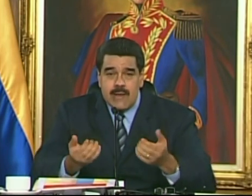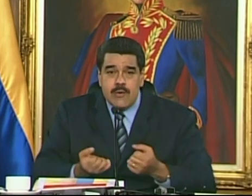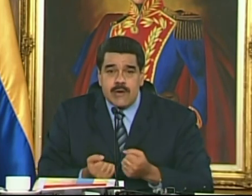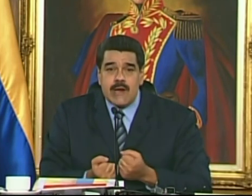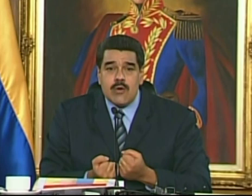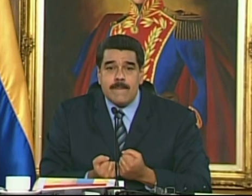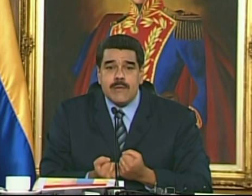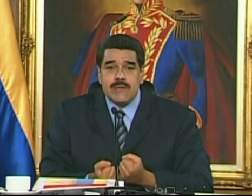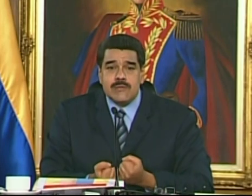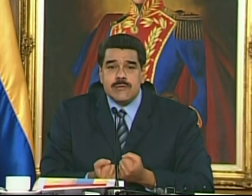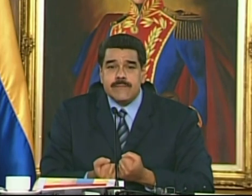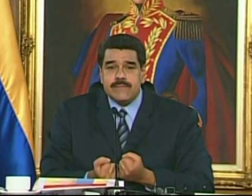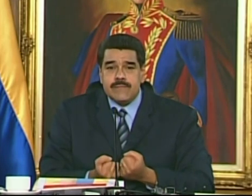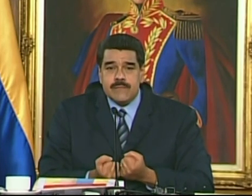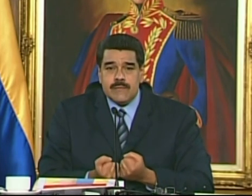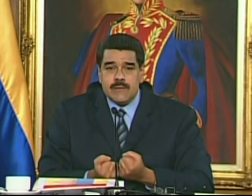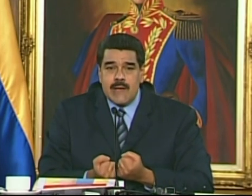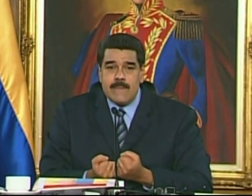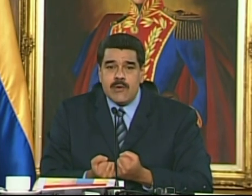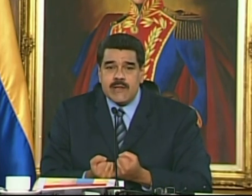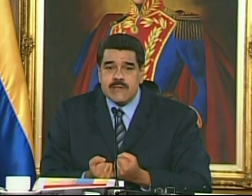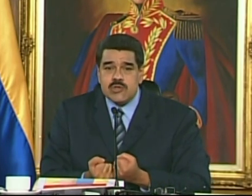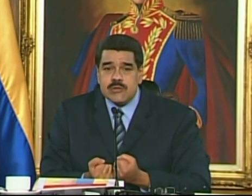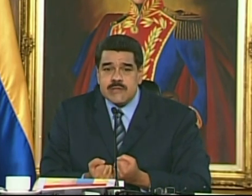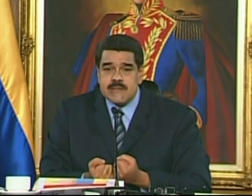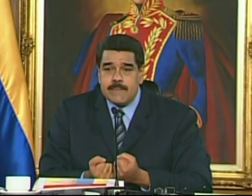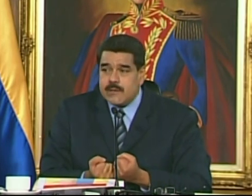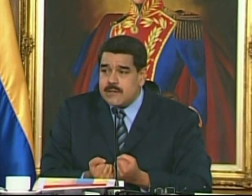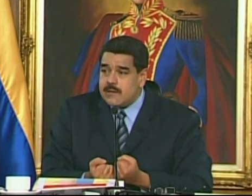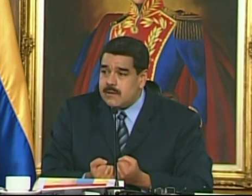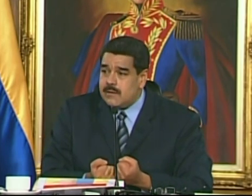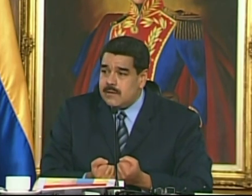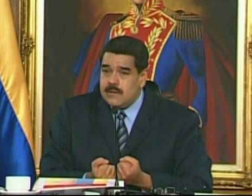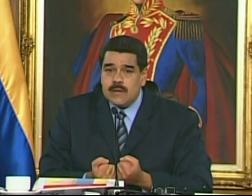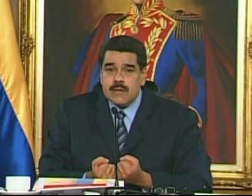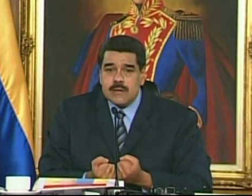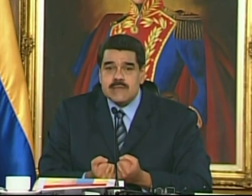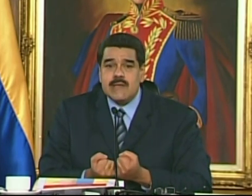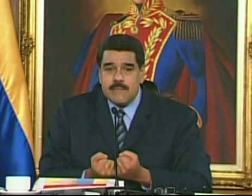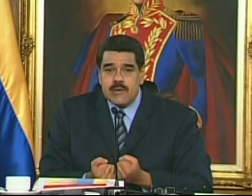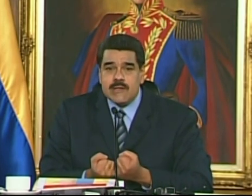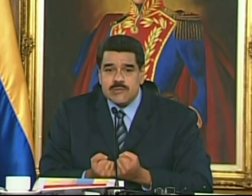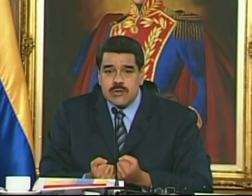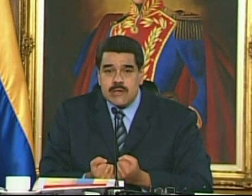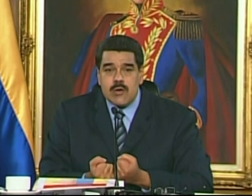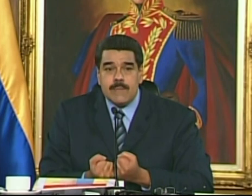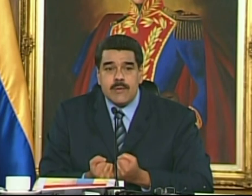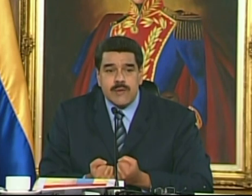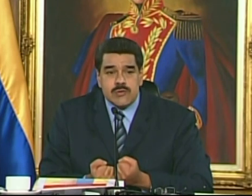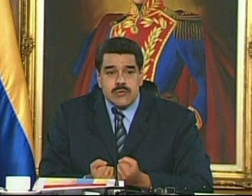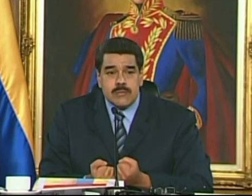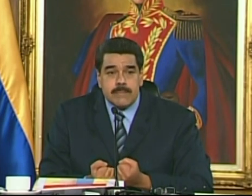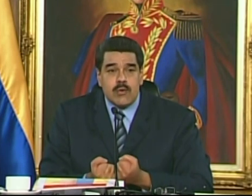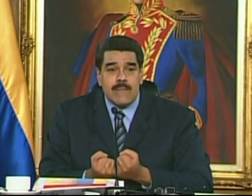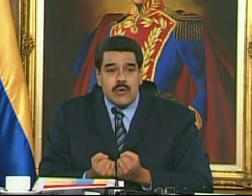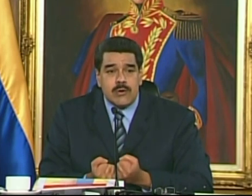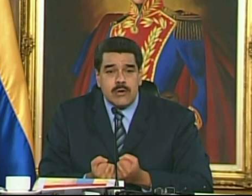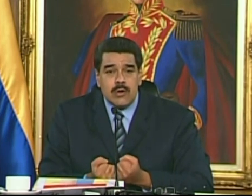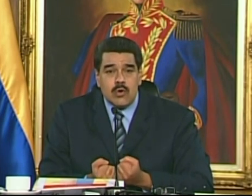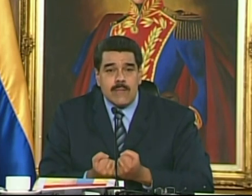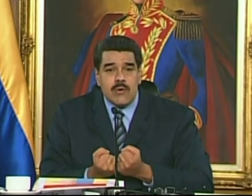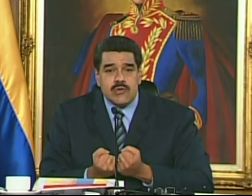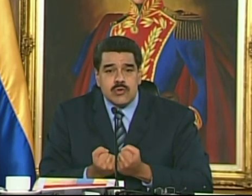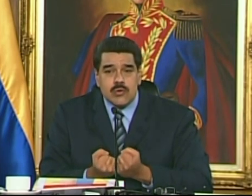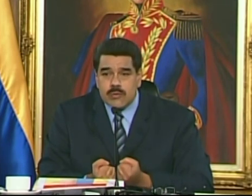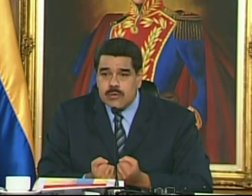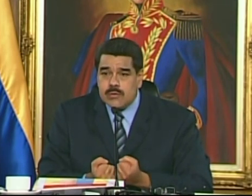los llamo al amor, y al compromiso, amor en acción, dicen por allí, si, amor en acción, y en compromiso, por